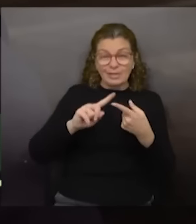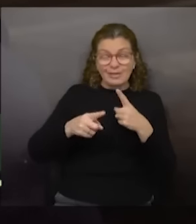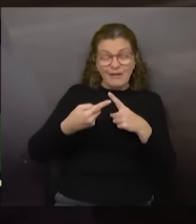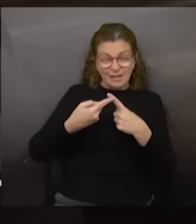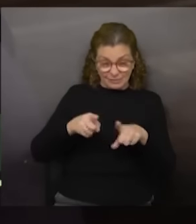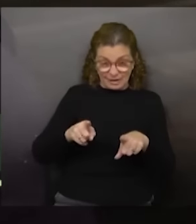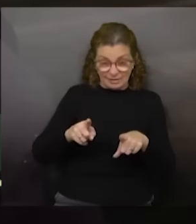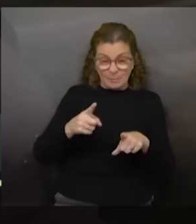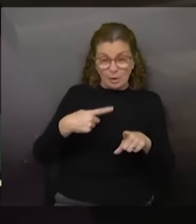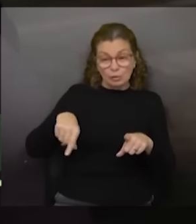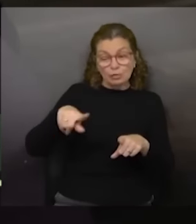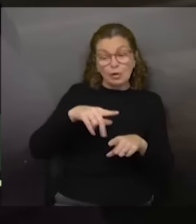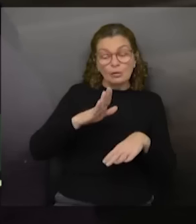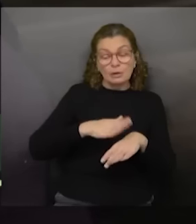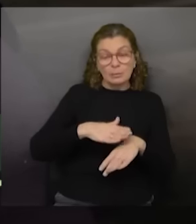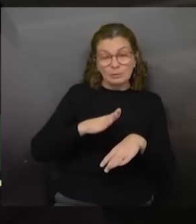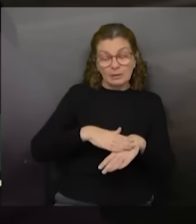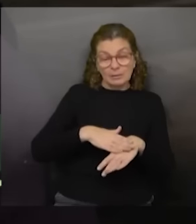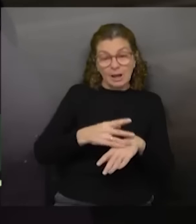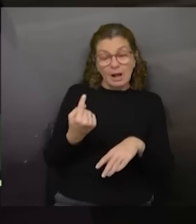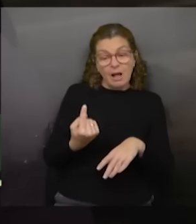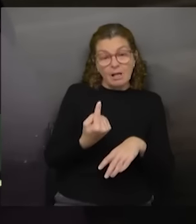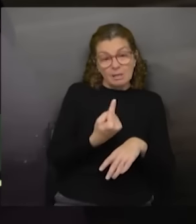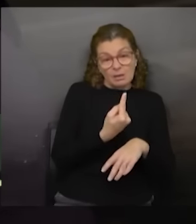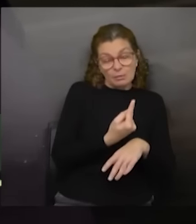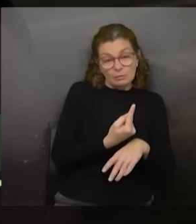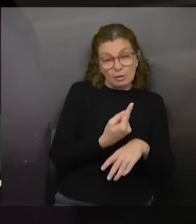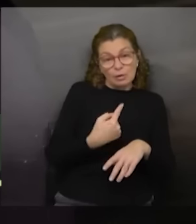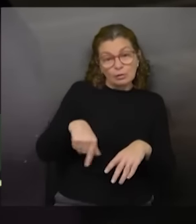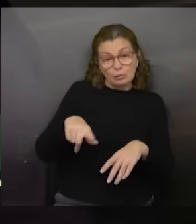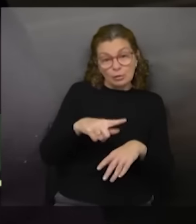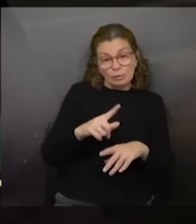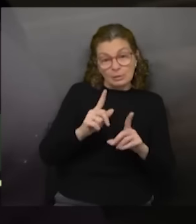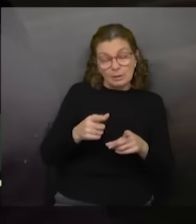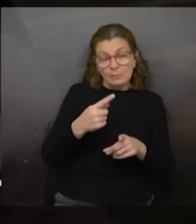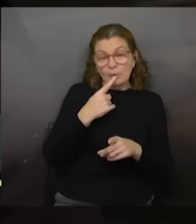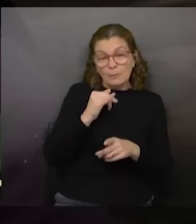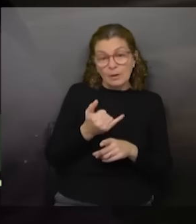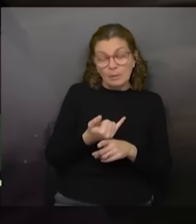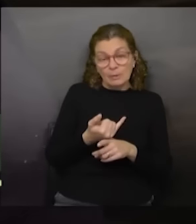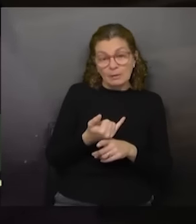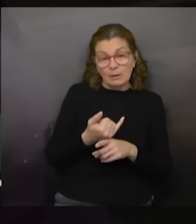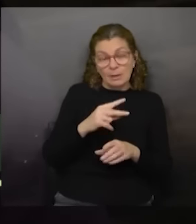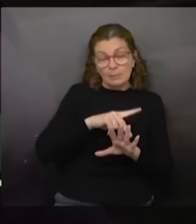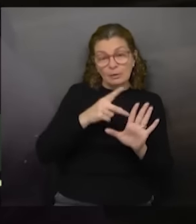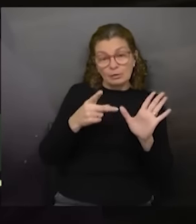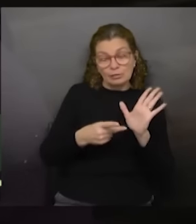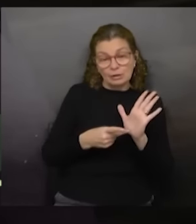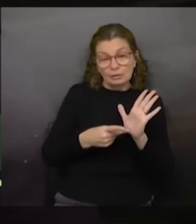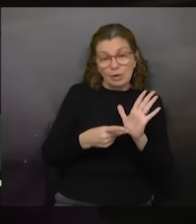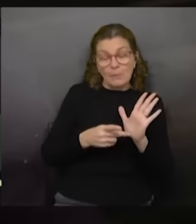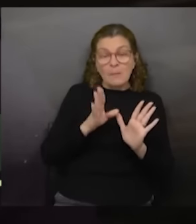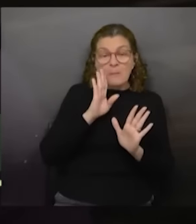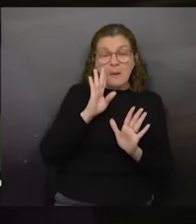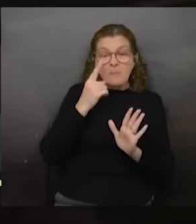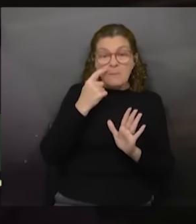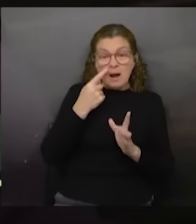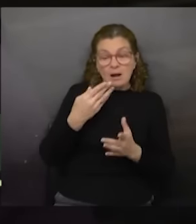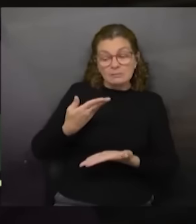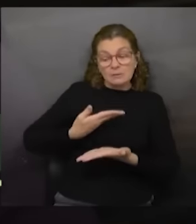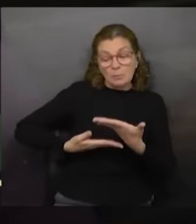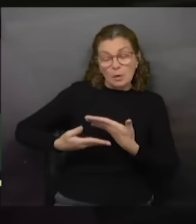pero que todos hemos asumido la responsabilidad correspondiente y hemos actuado En consecuencia y como ejemplo le pongo el proyecto de tenencia compartida cuando se trató